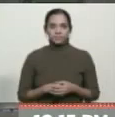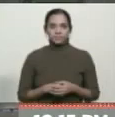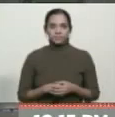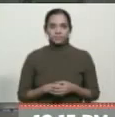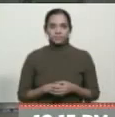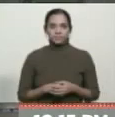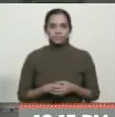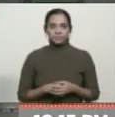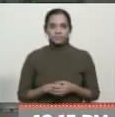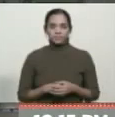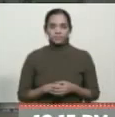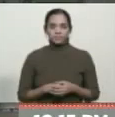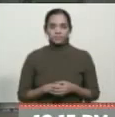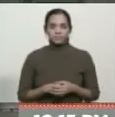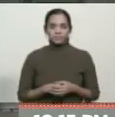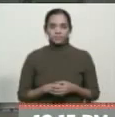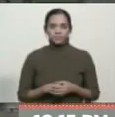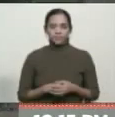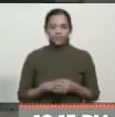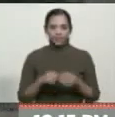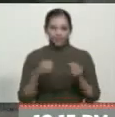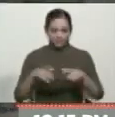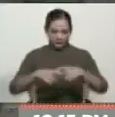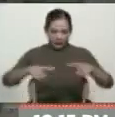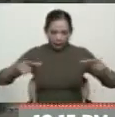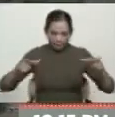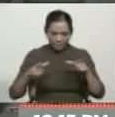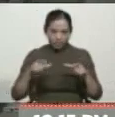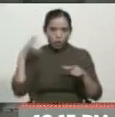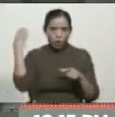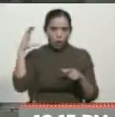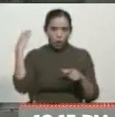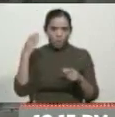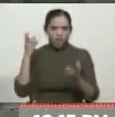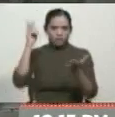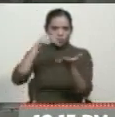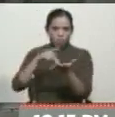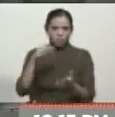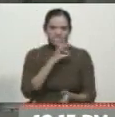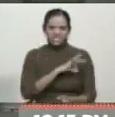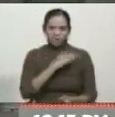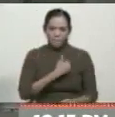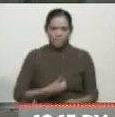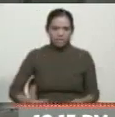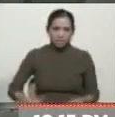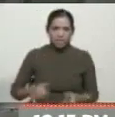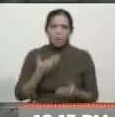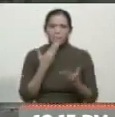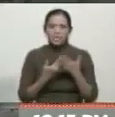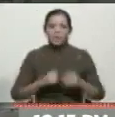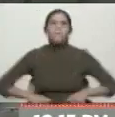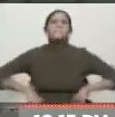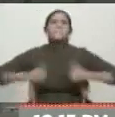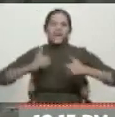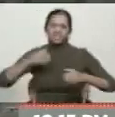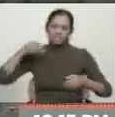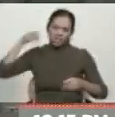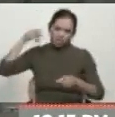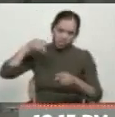par en el ámbito de Colombia. Ahorita que estuvo por allá el señor Duque pidiendo más intervención para